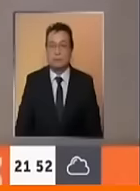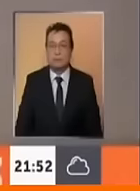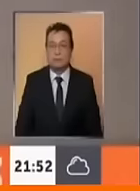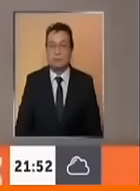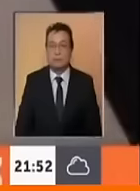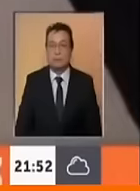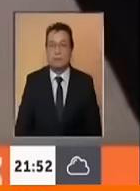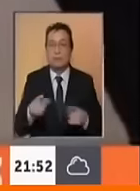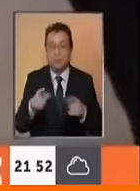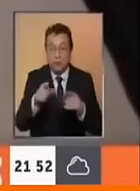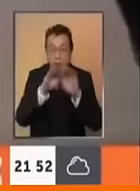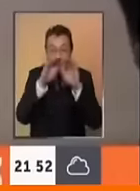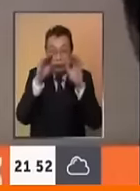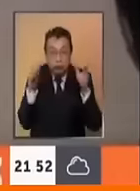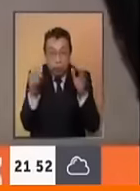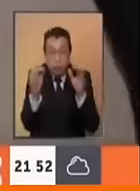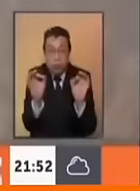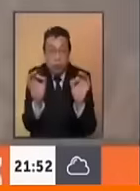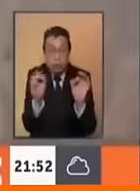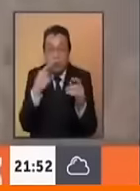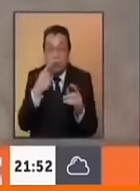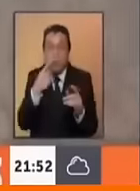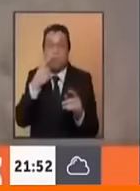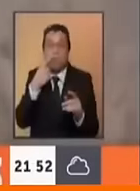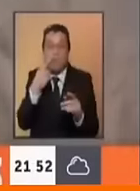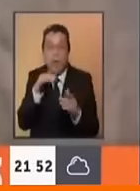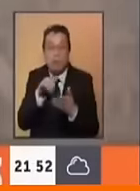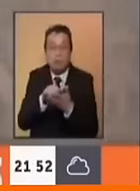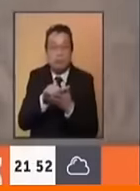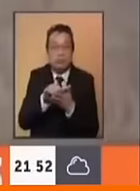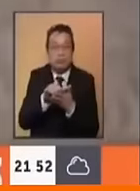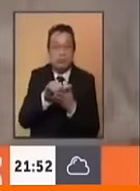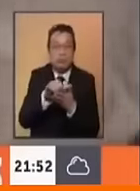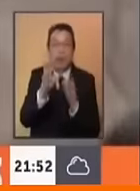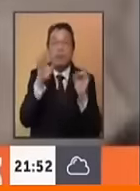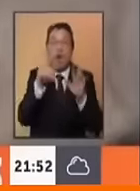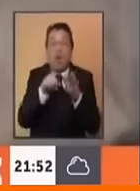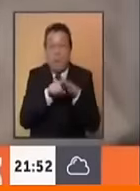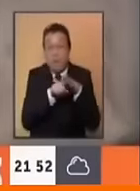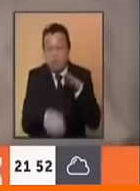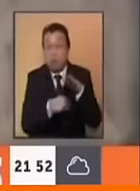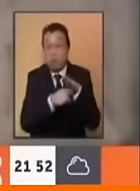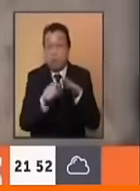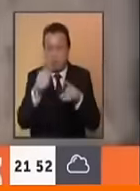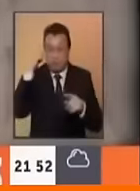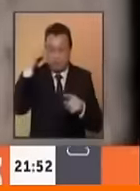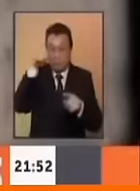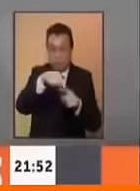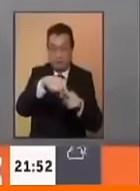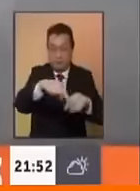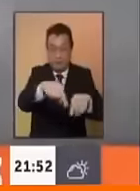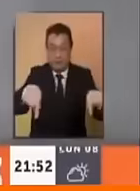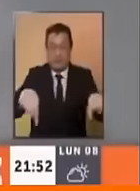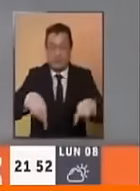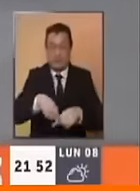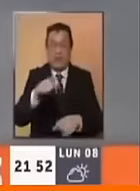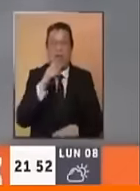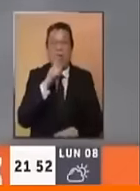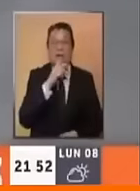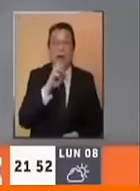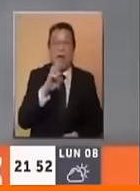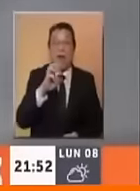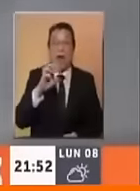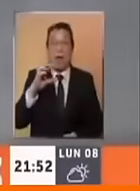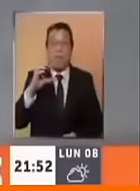Formación cerrada, iniciamos la misión simulada de este vuelo. Un bombardeo a objetivos en el desierto de la región de Tarapacá. Torre Pegaso, izquierda.